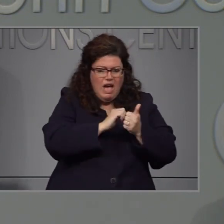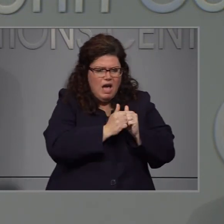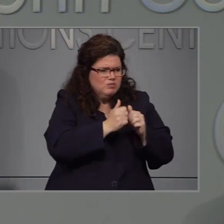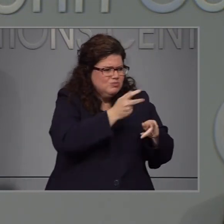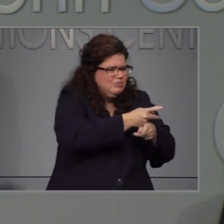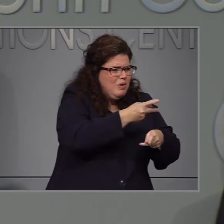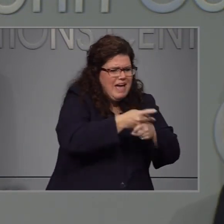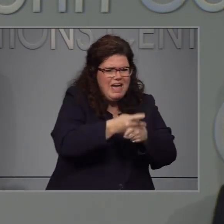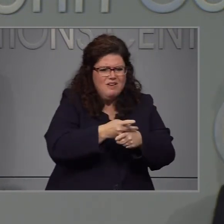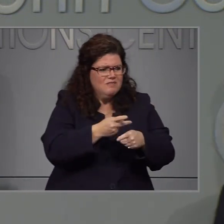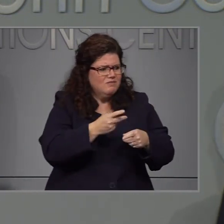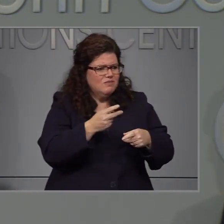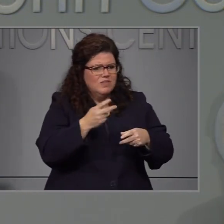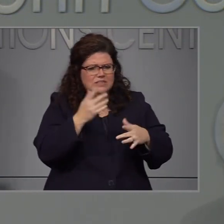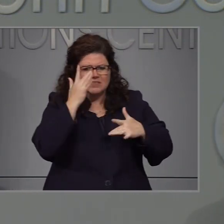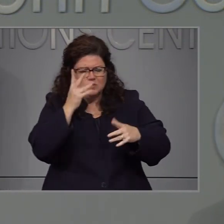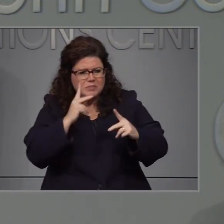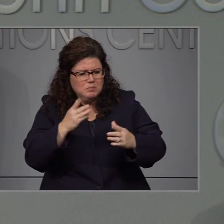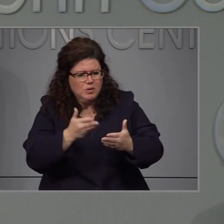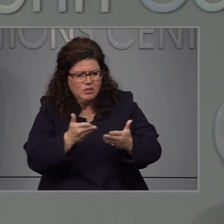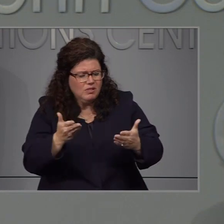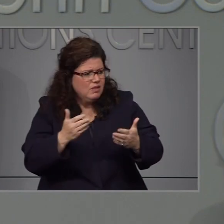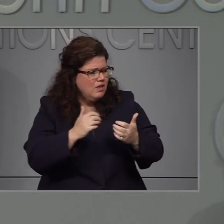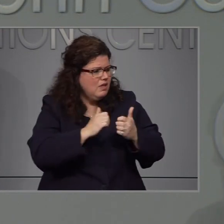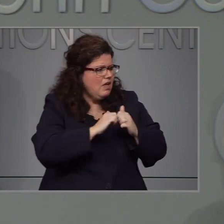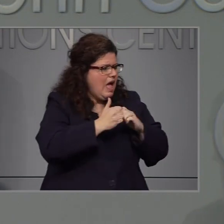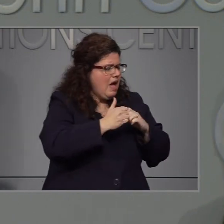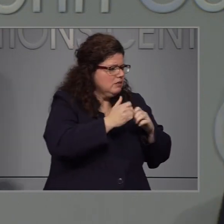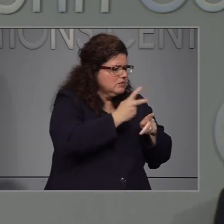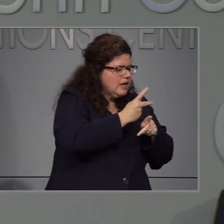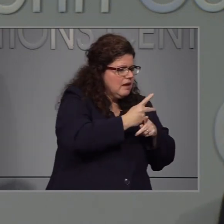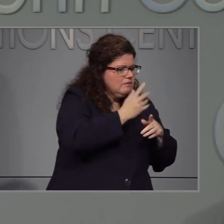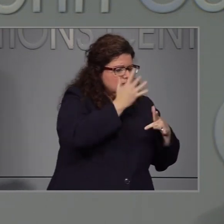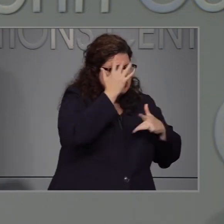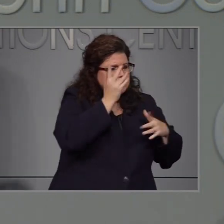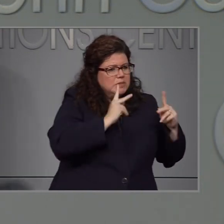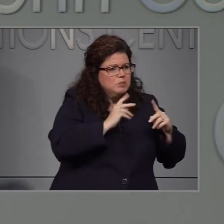trabajo cuidar de los pacientes enfermos en las siguientes semanas y meses.